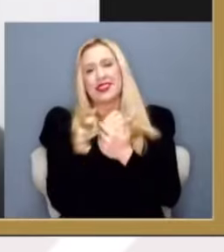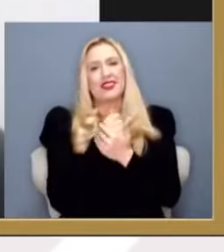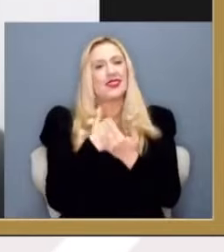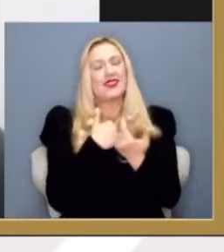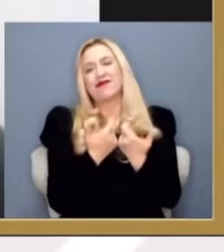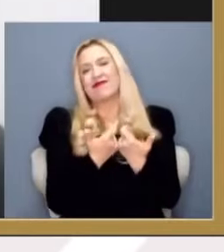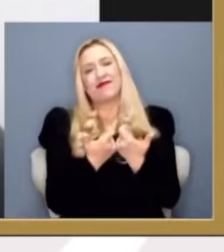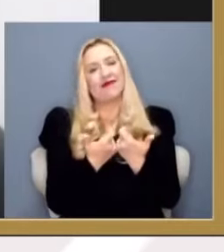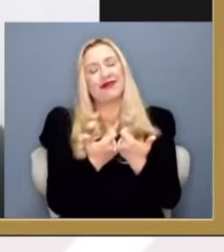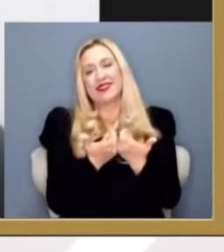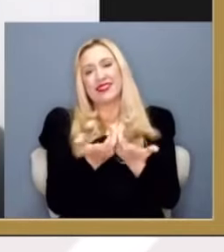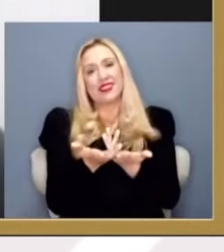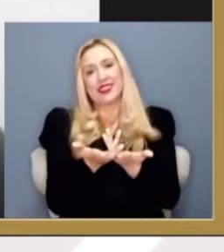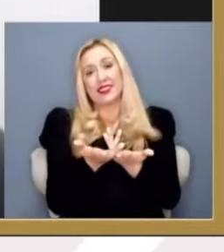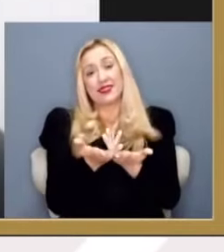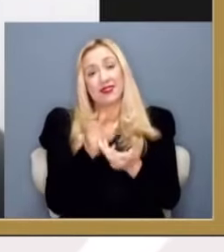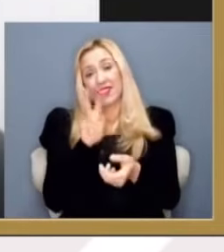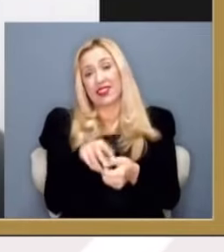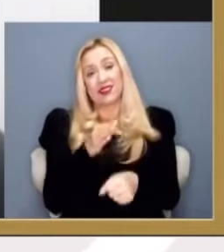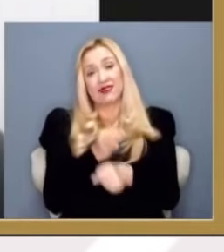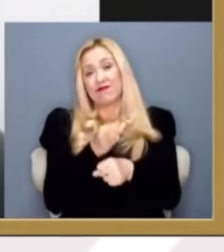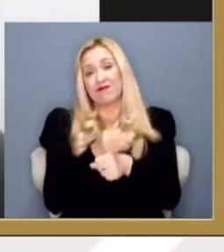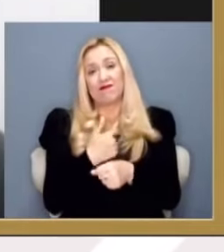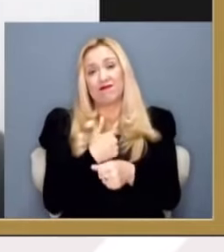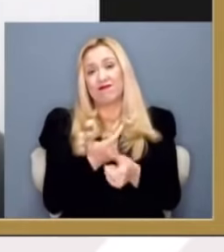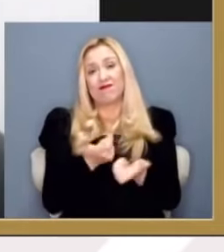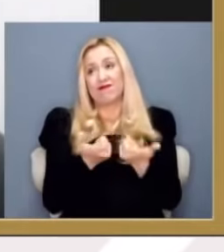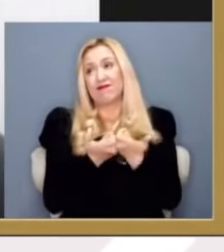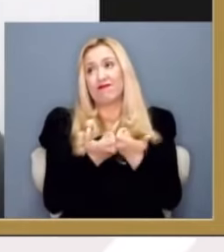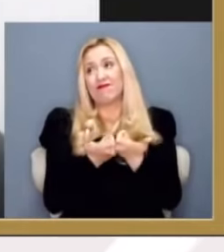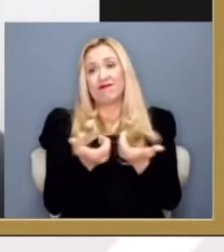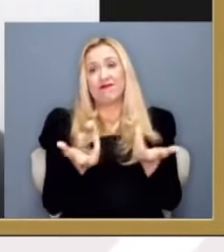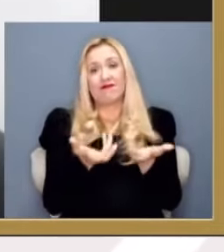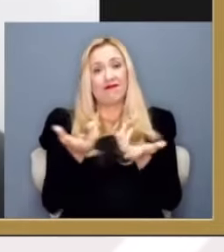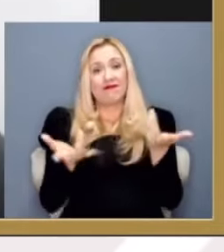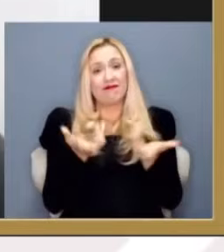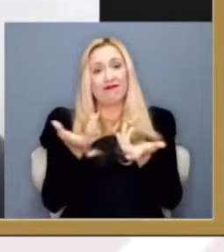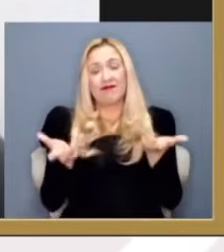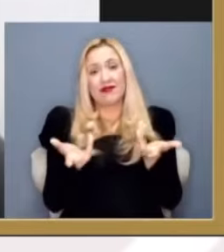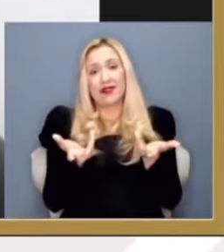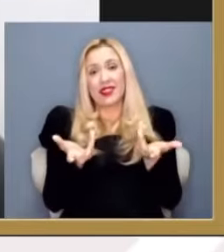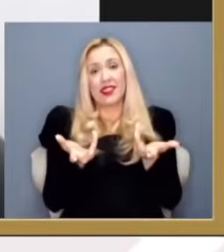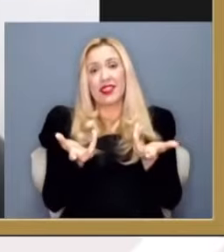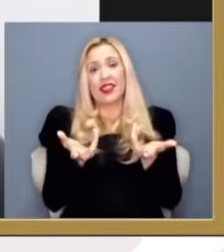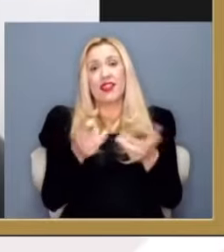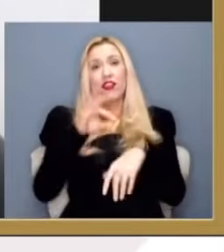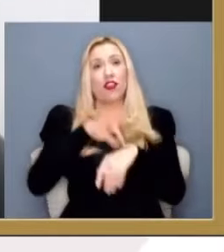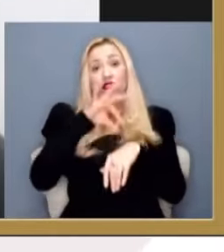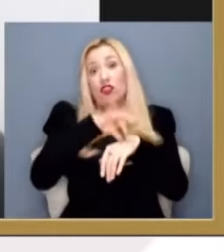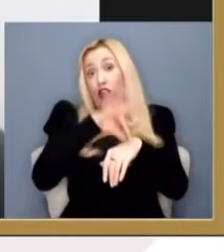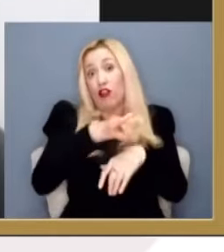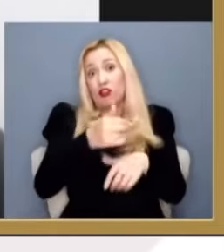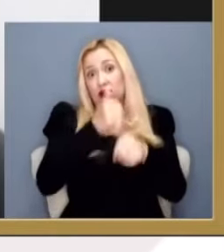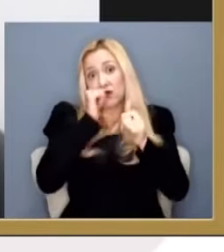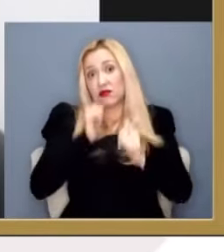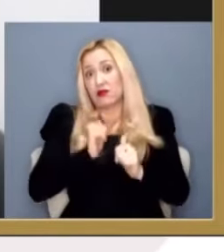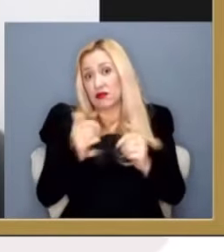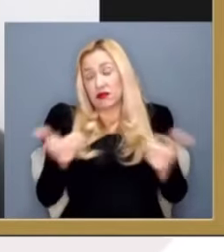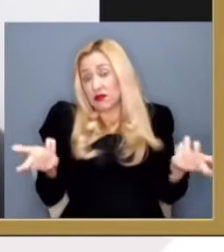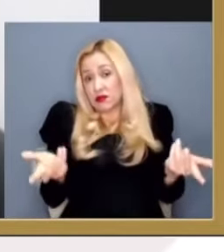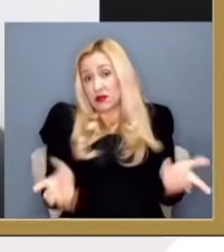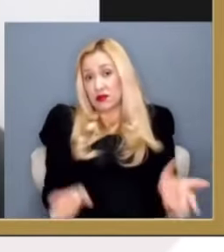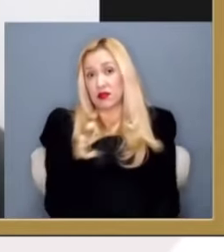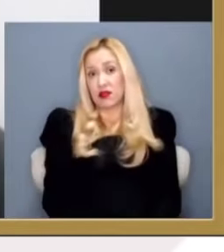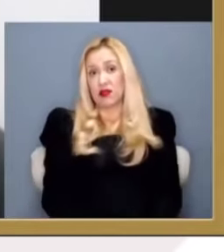tenía acceso y sigo sin tener acceso a, pues un servicio de salud. En